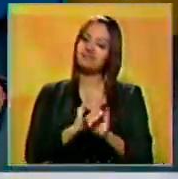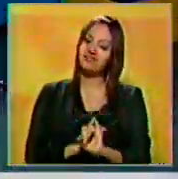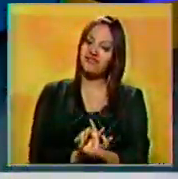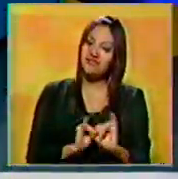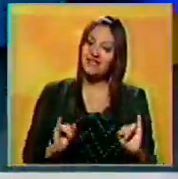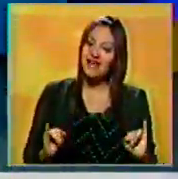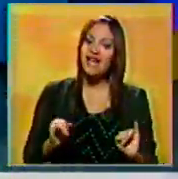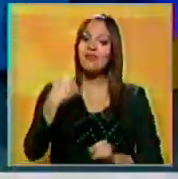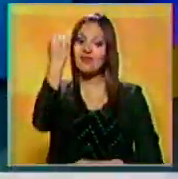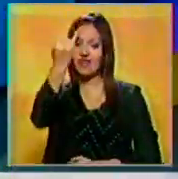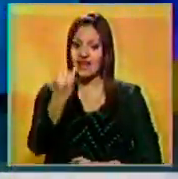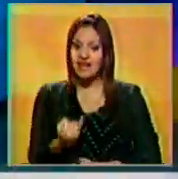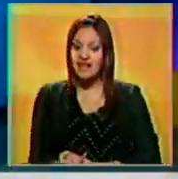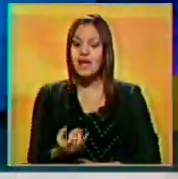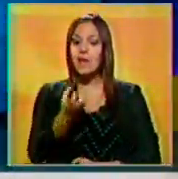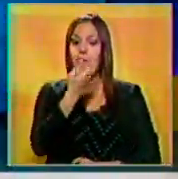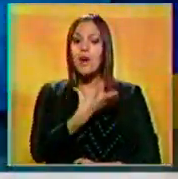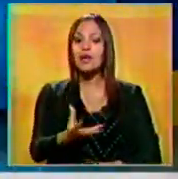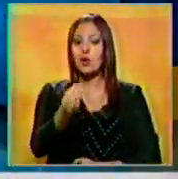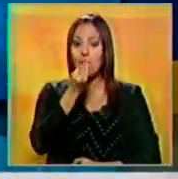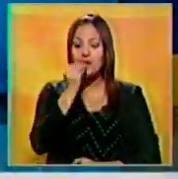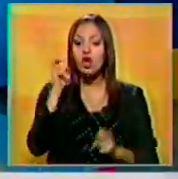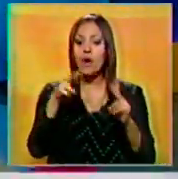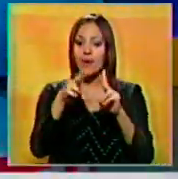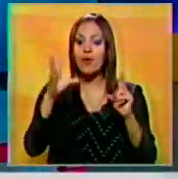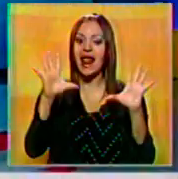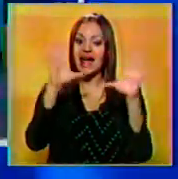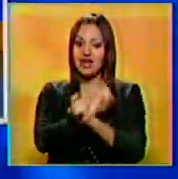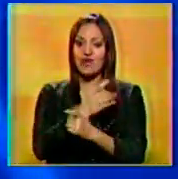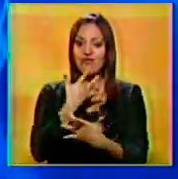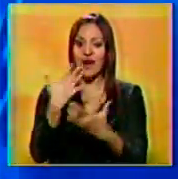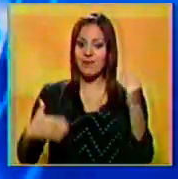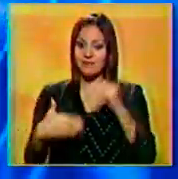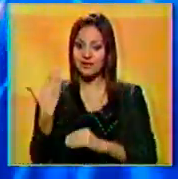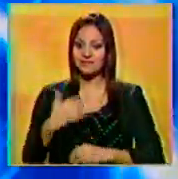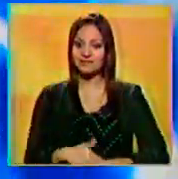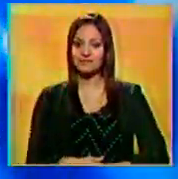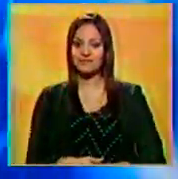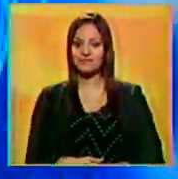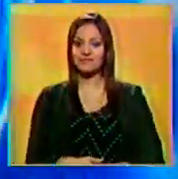llegamos al final. Yo soy Federica Guzmán, que tengan buen provecho y nos vemos esta noche aquí en Estrenos y Estrellas.